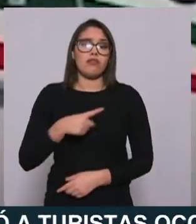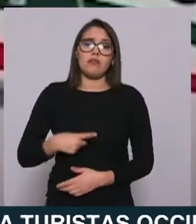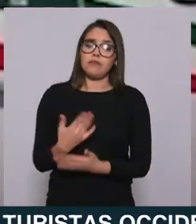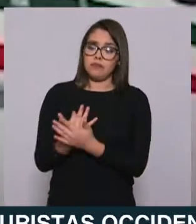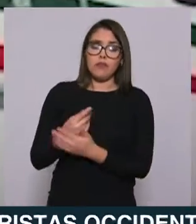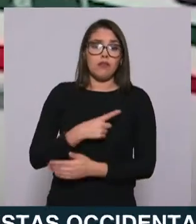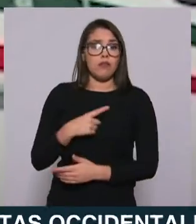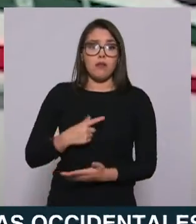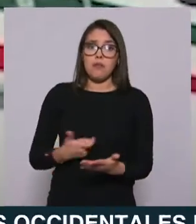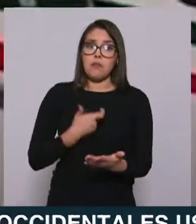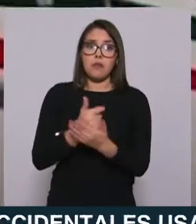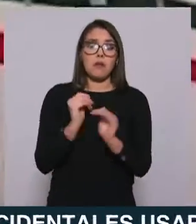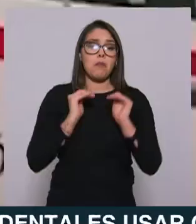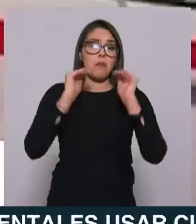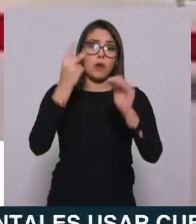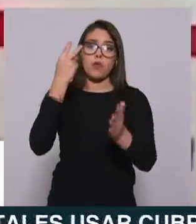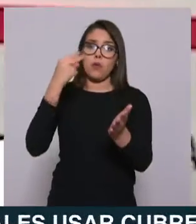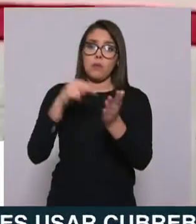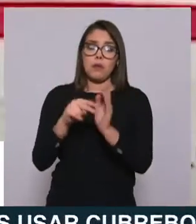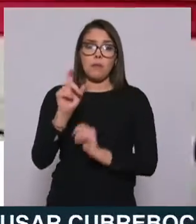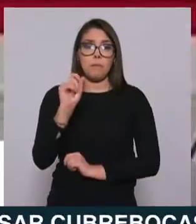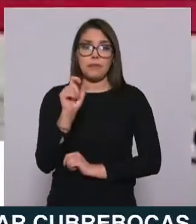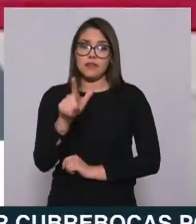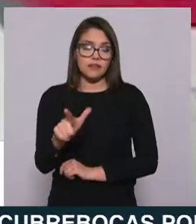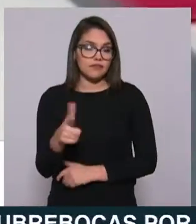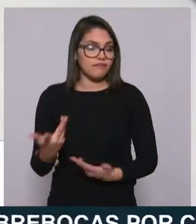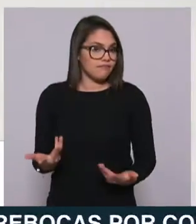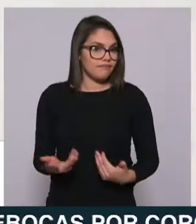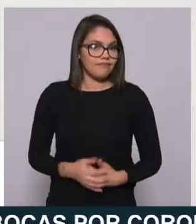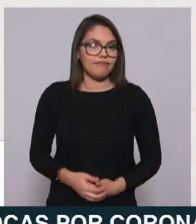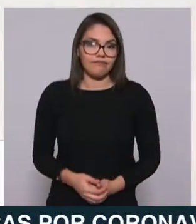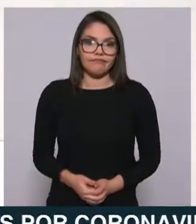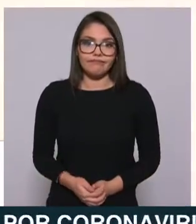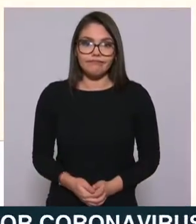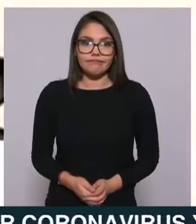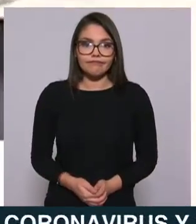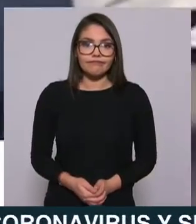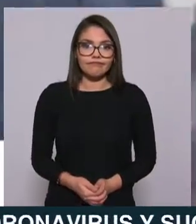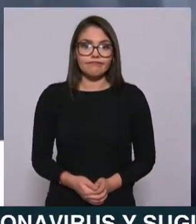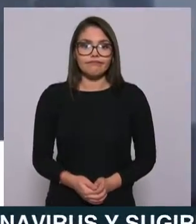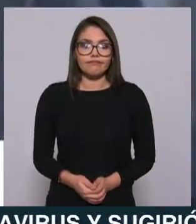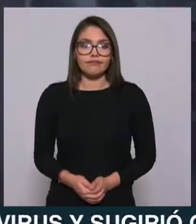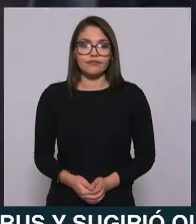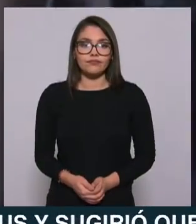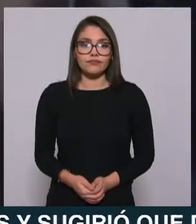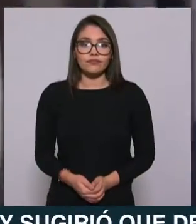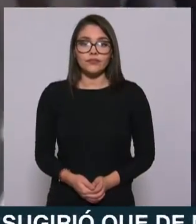pagar hasta 2027. Eric Pinto, 21 Noticias.